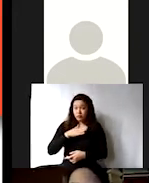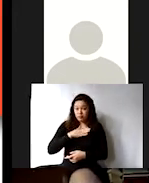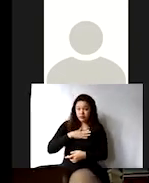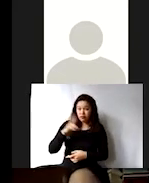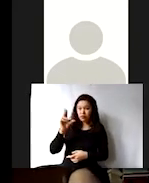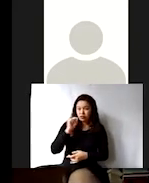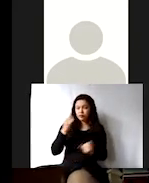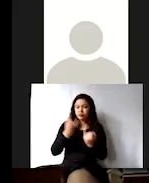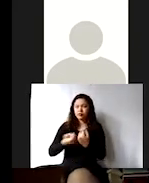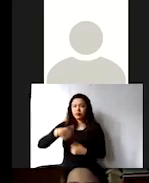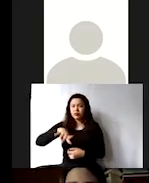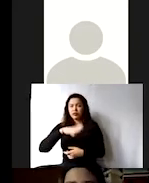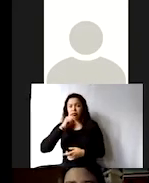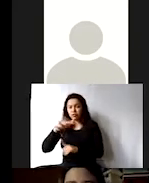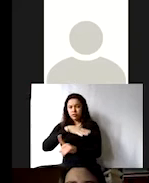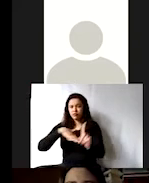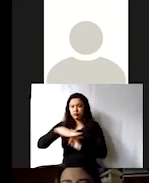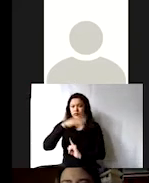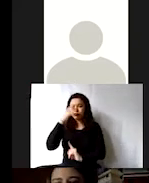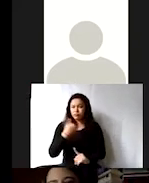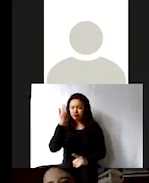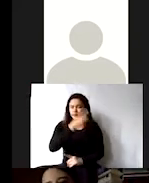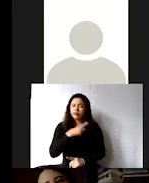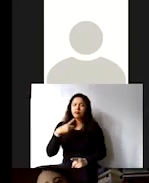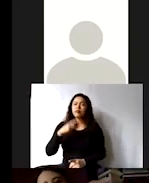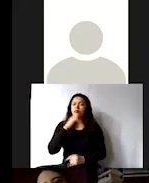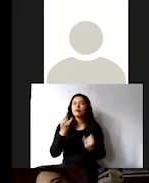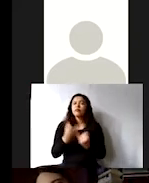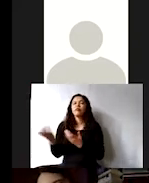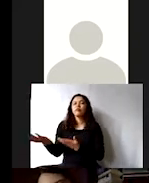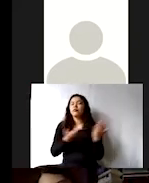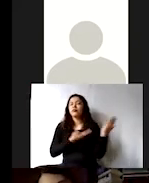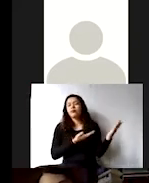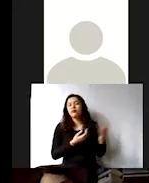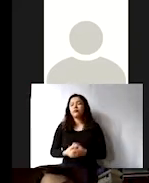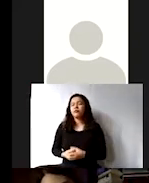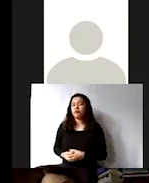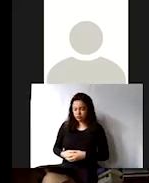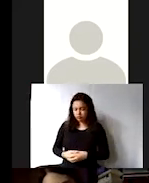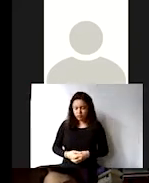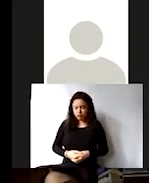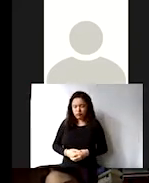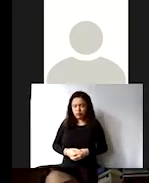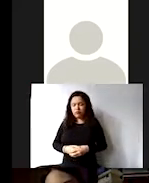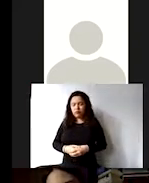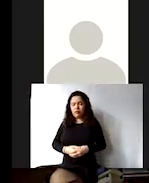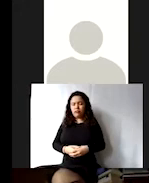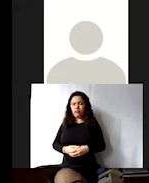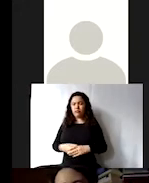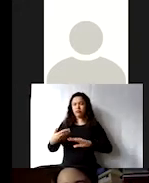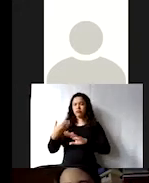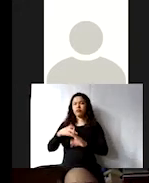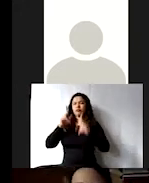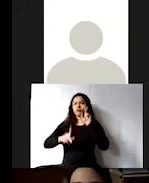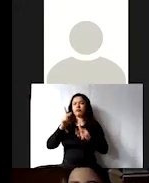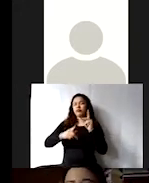cómo vamos en el contexto. Y en ese sentido, pues bueno, se relaciona un poquito con lo que ya hablábamos en la